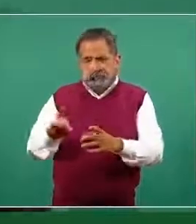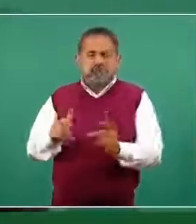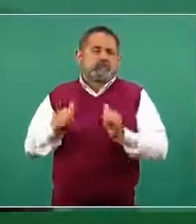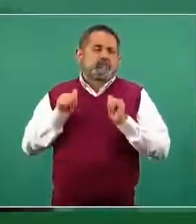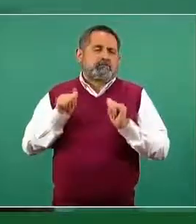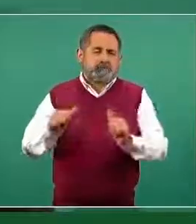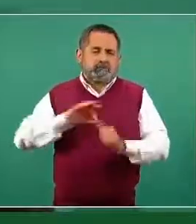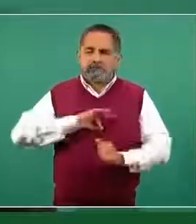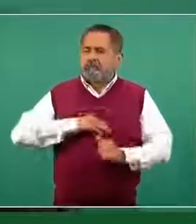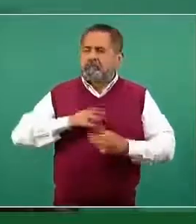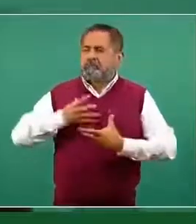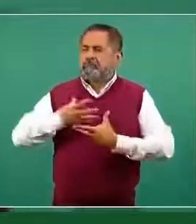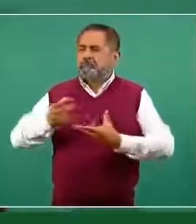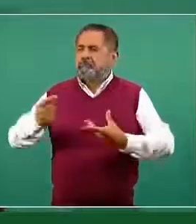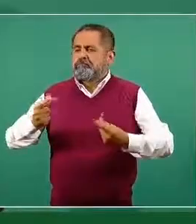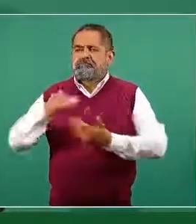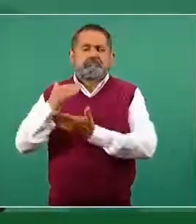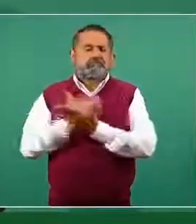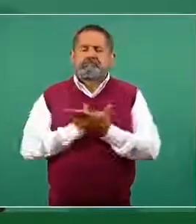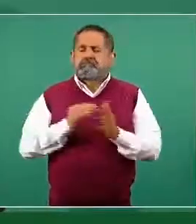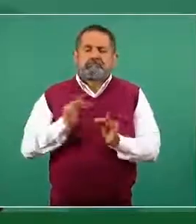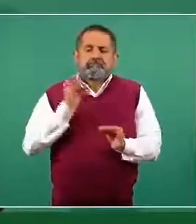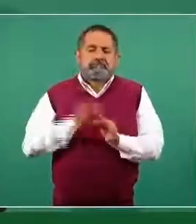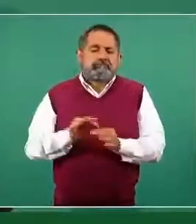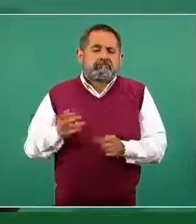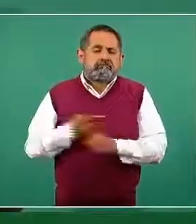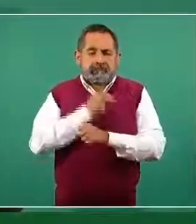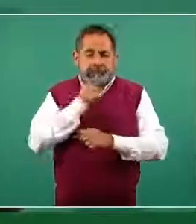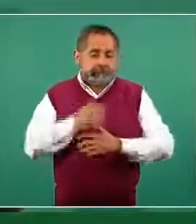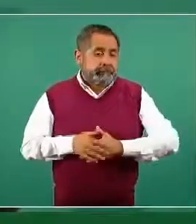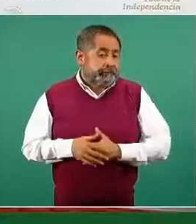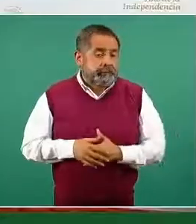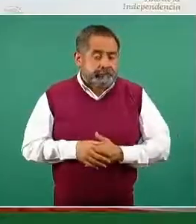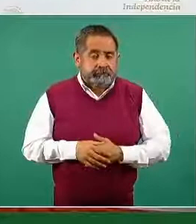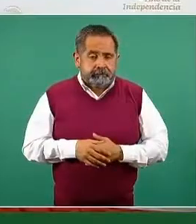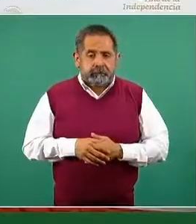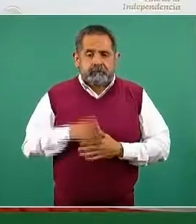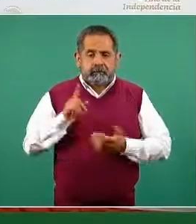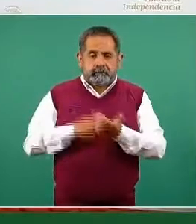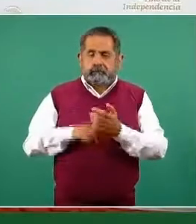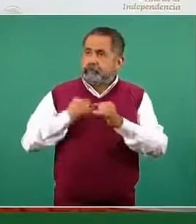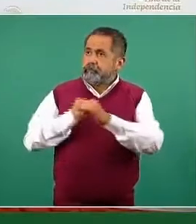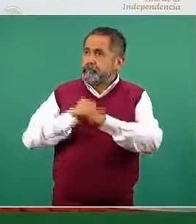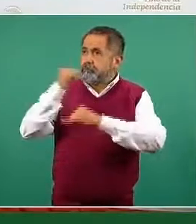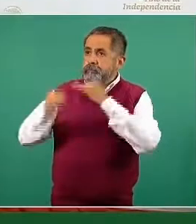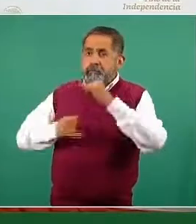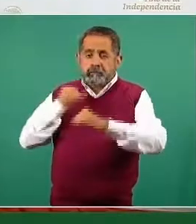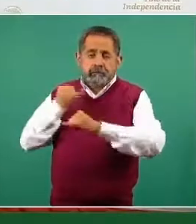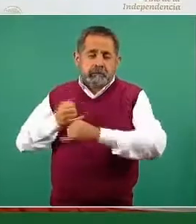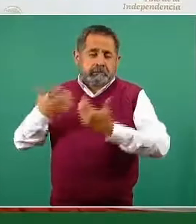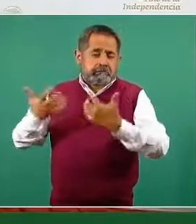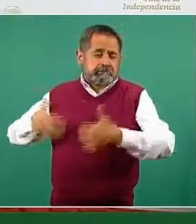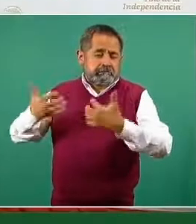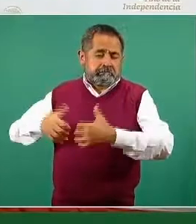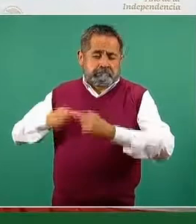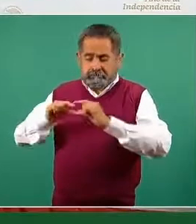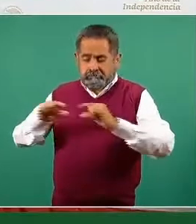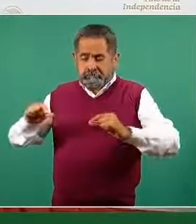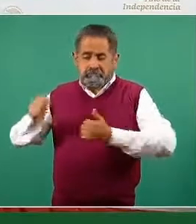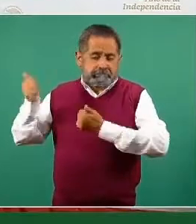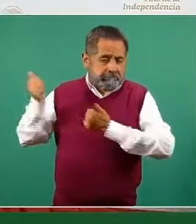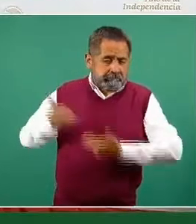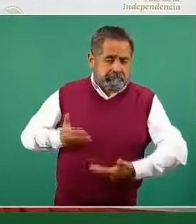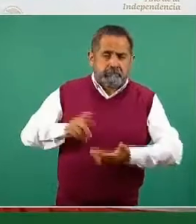esta inmunidad colectiva. Con la producción internacional de vacunas que hay en este momento,